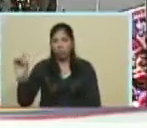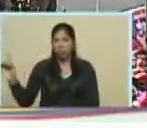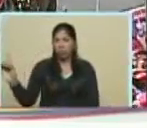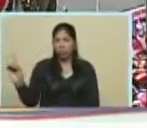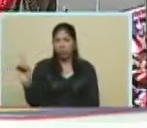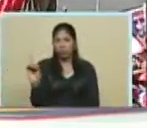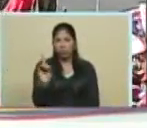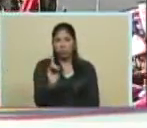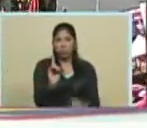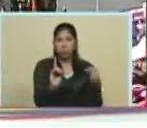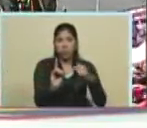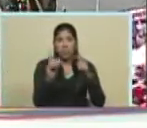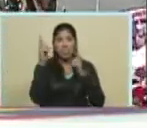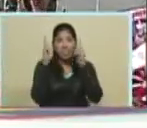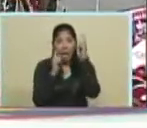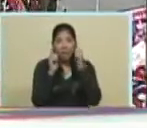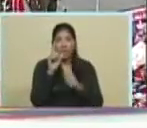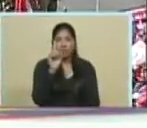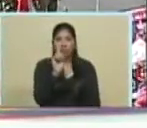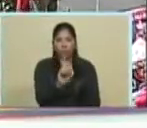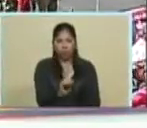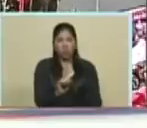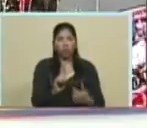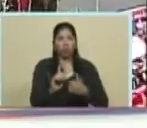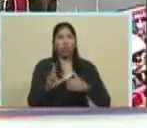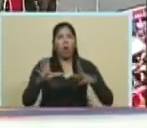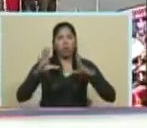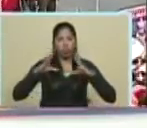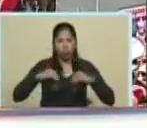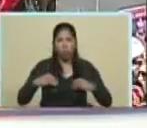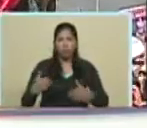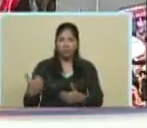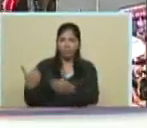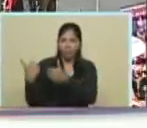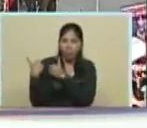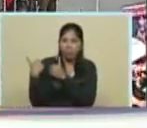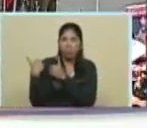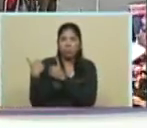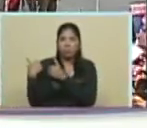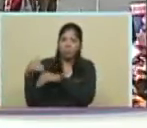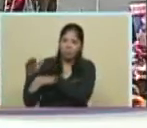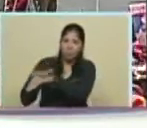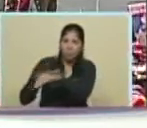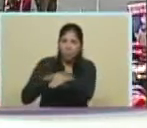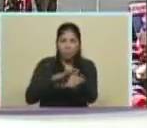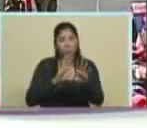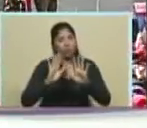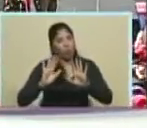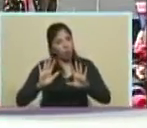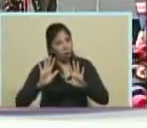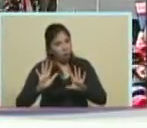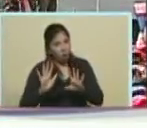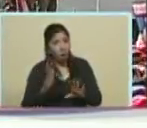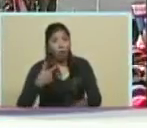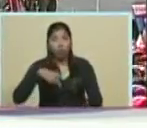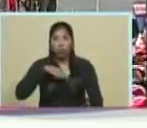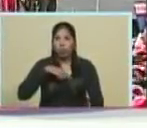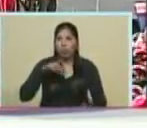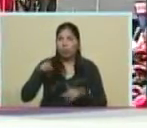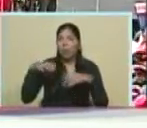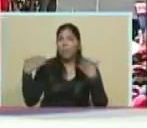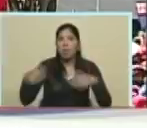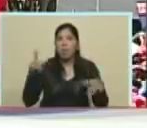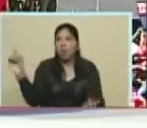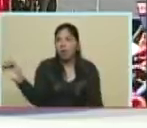Hugo Chávez asumiendo toda la responsabilidad y diciendo el por ahora, nosotros dijimos, llegó